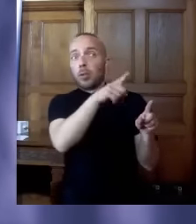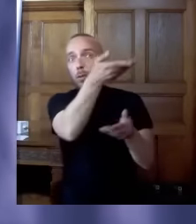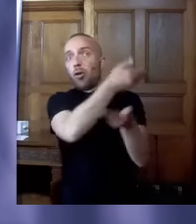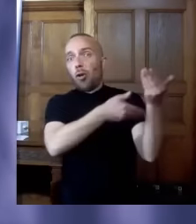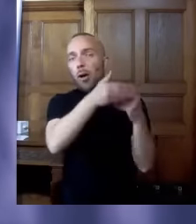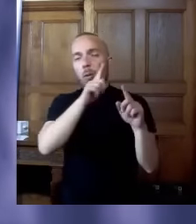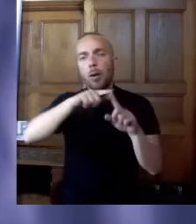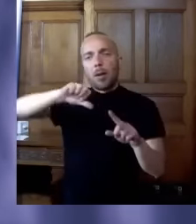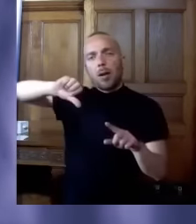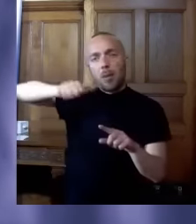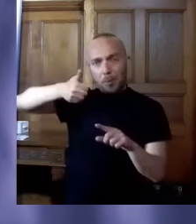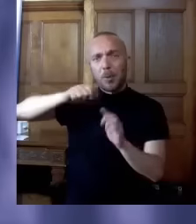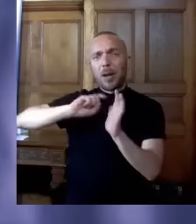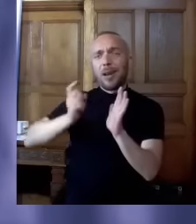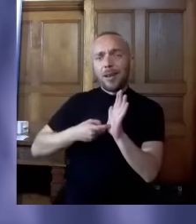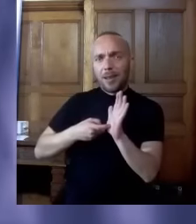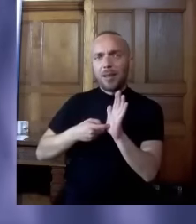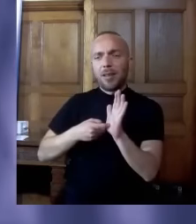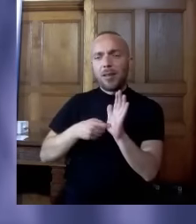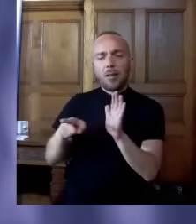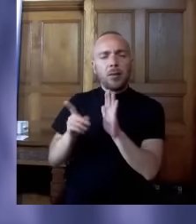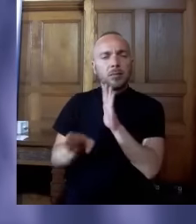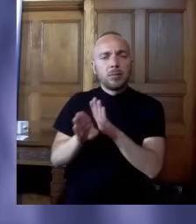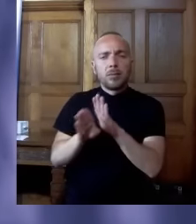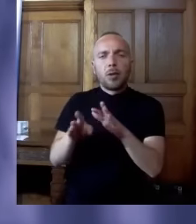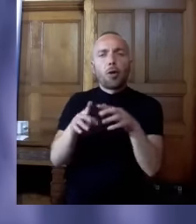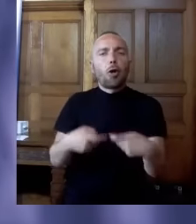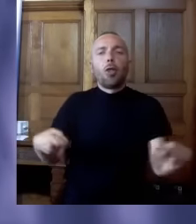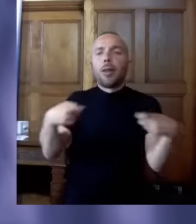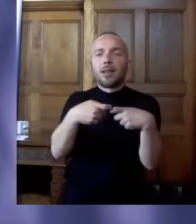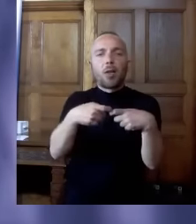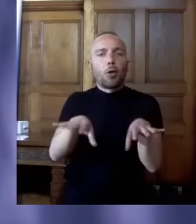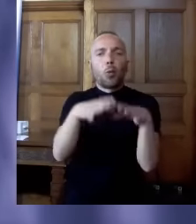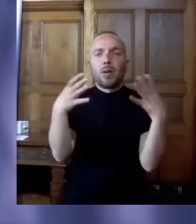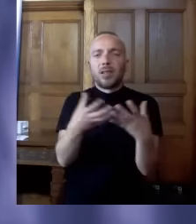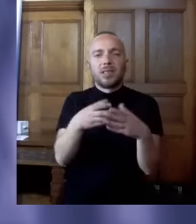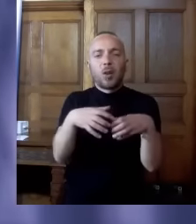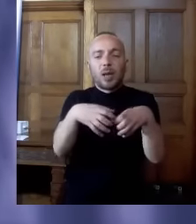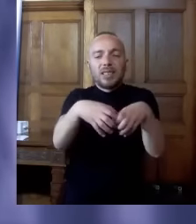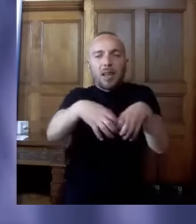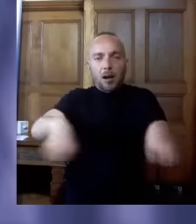para aprobar una ley que mantiene y perpetúa la concertación universal y la